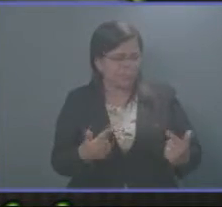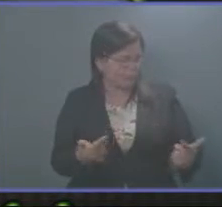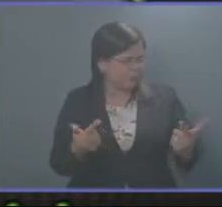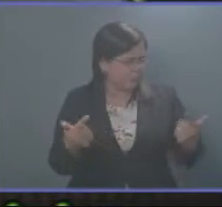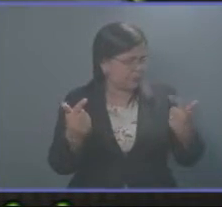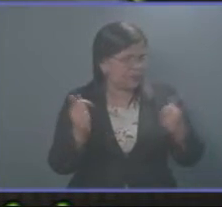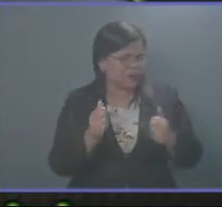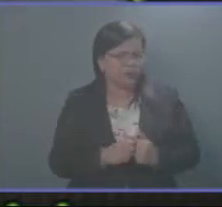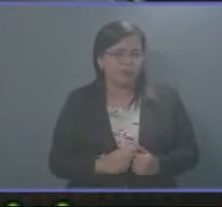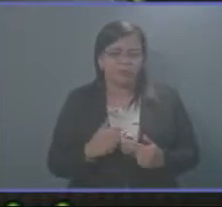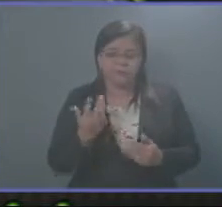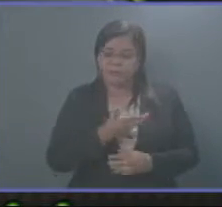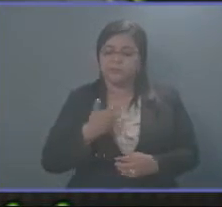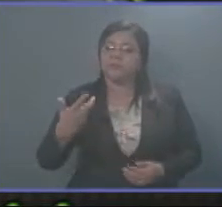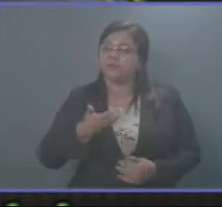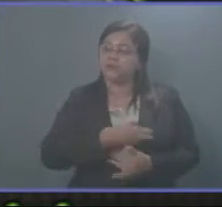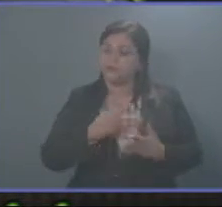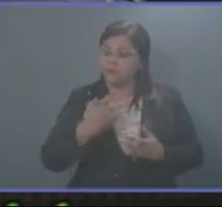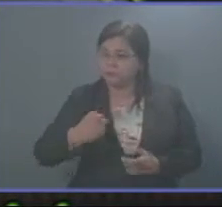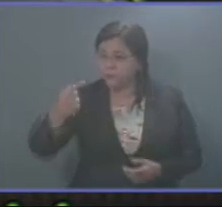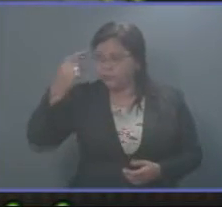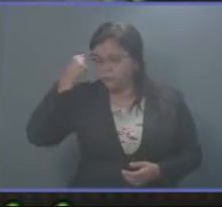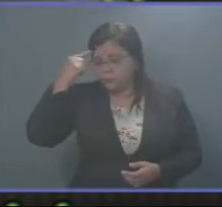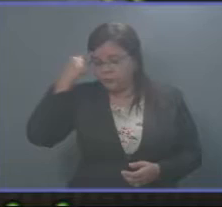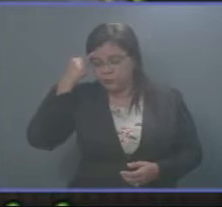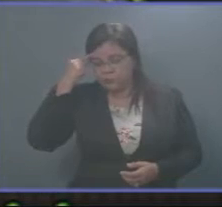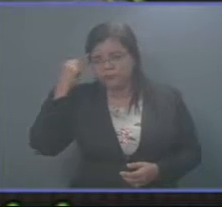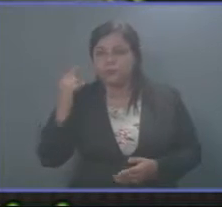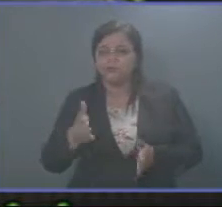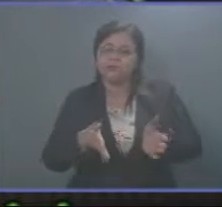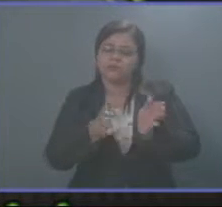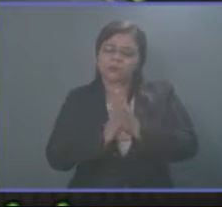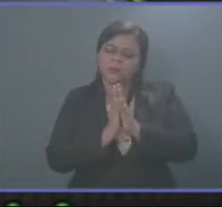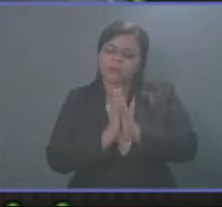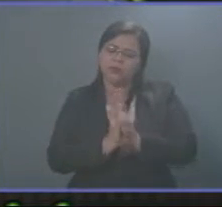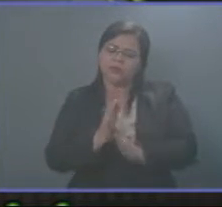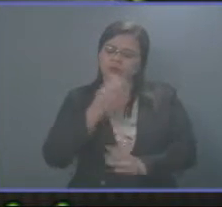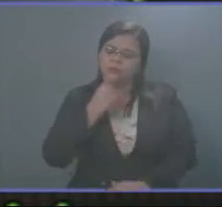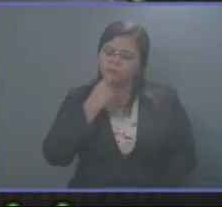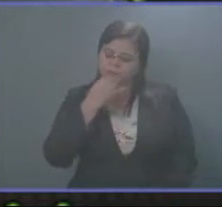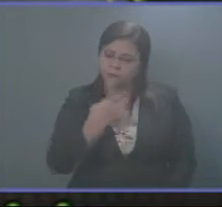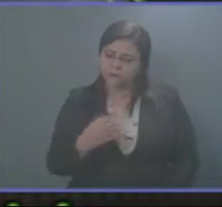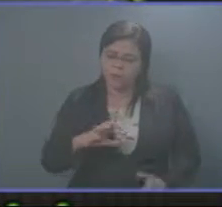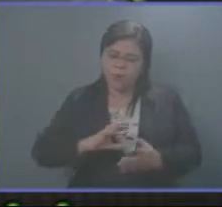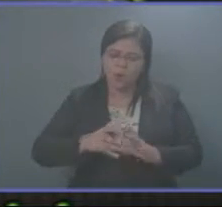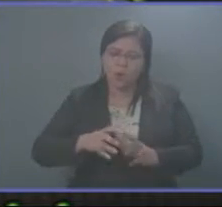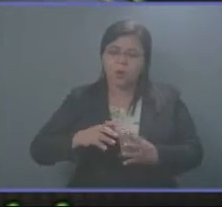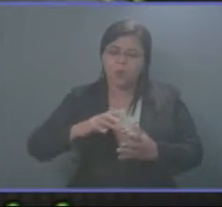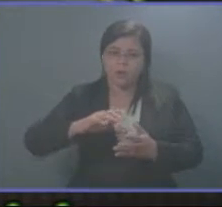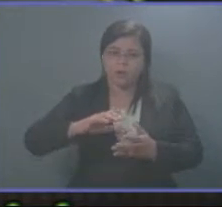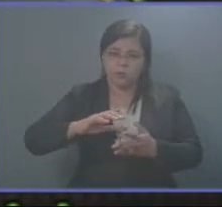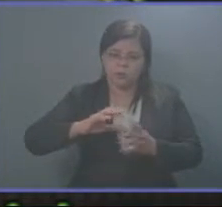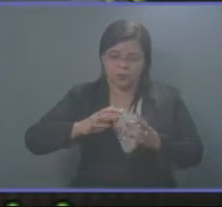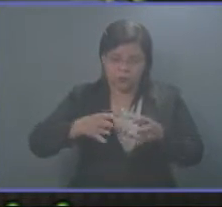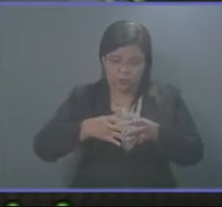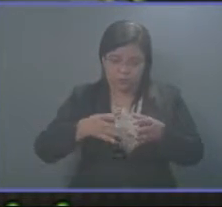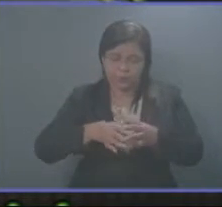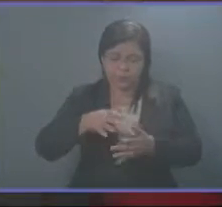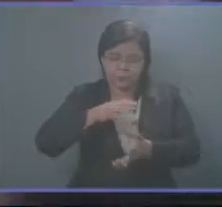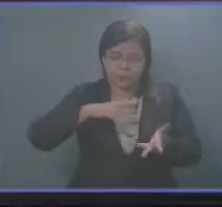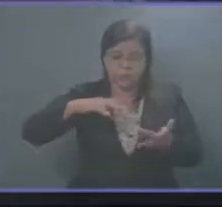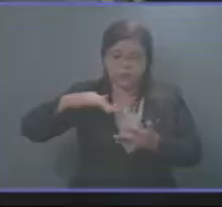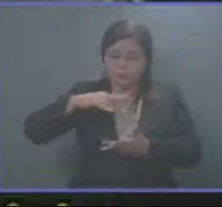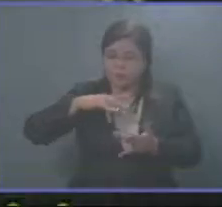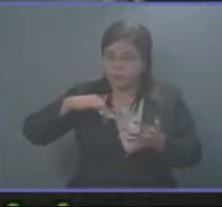sirve de reflexión para pedir seriedad a la Comisión de Medio Ambiente y Cambio Climático, ya que